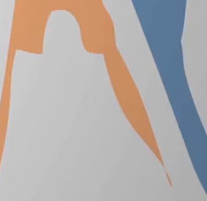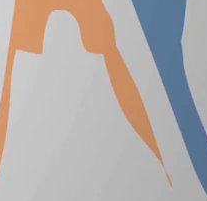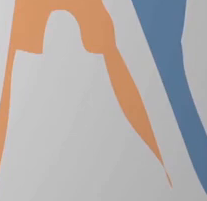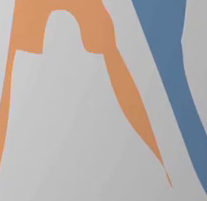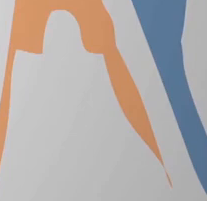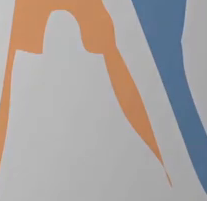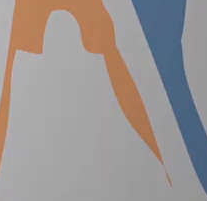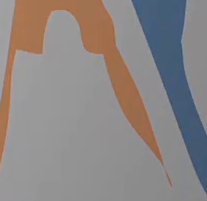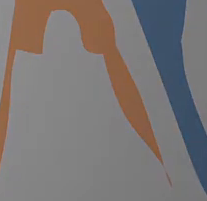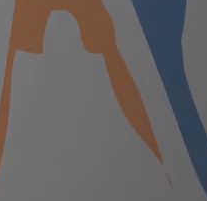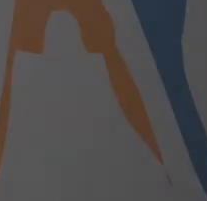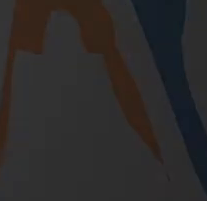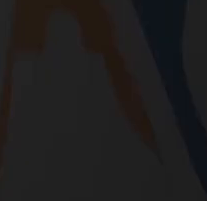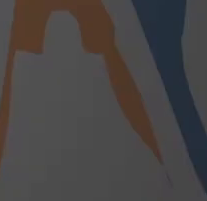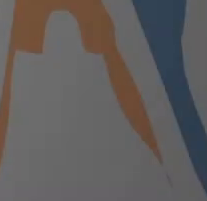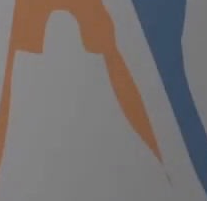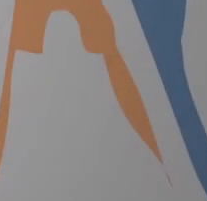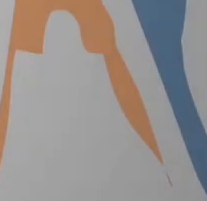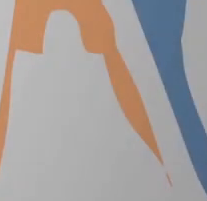y